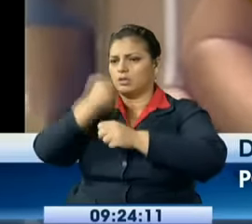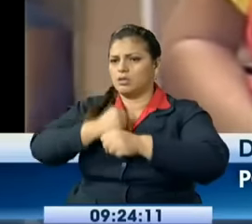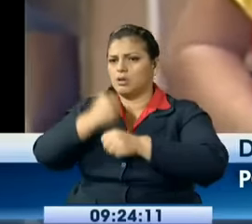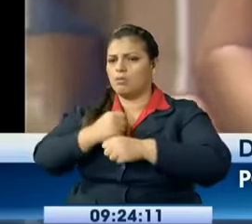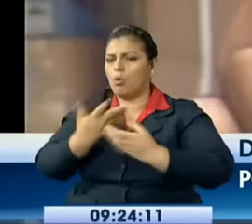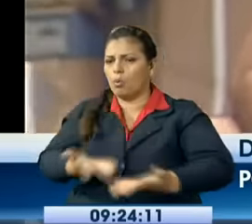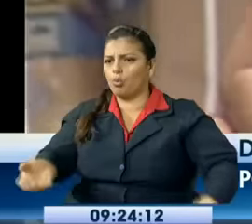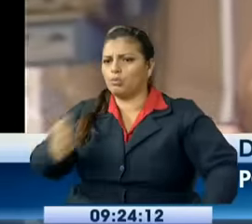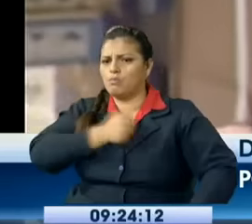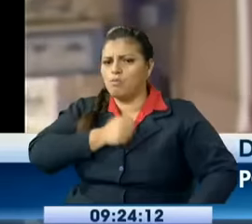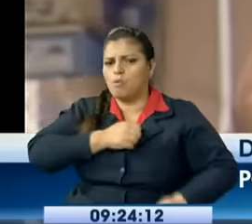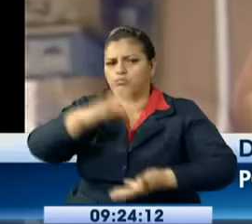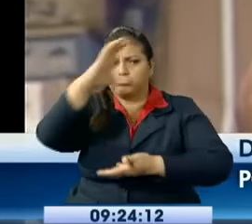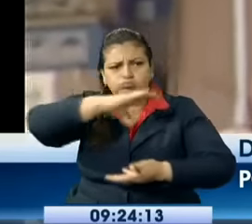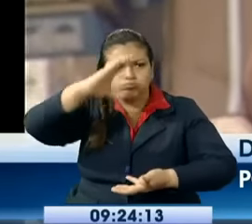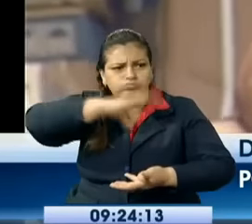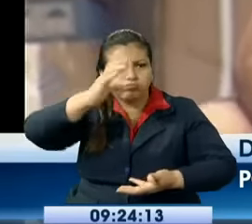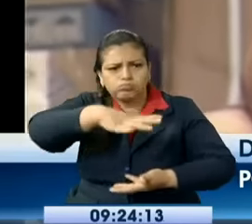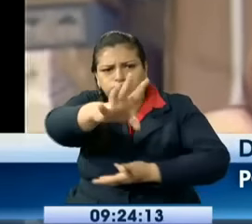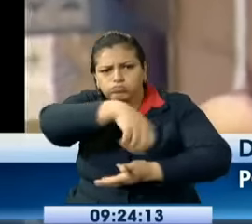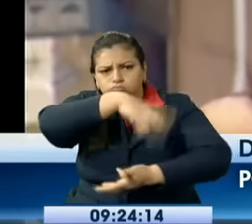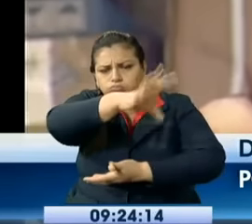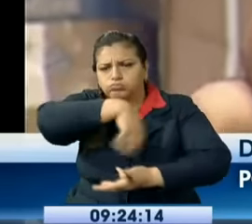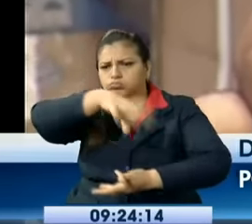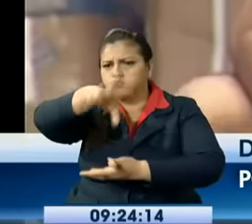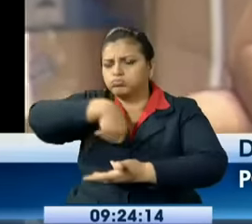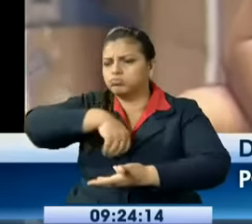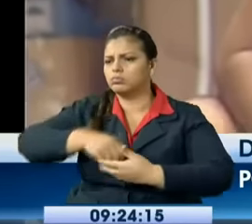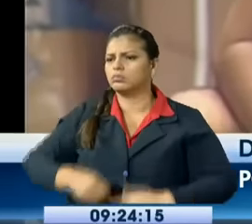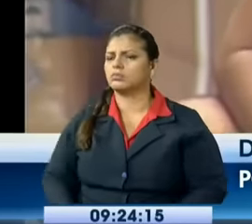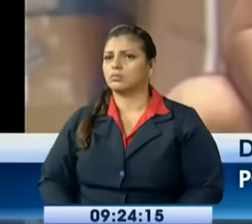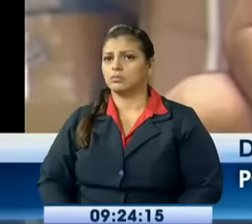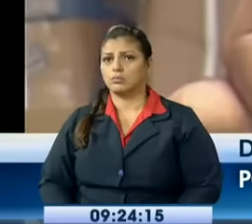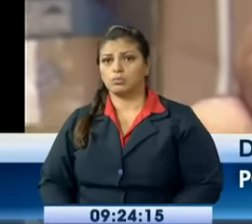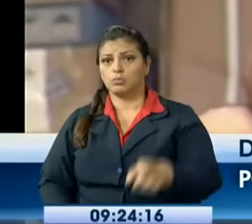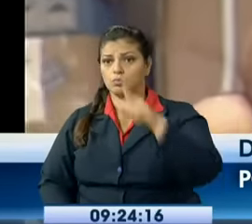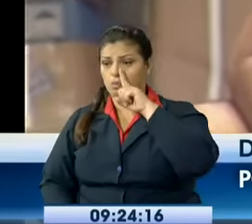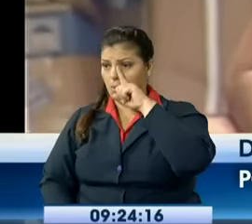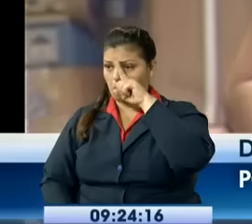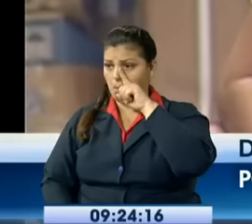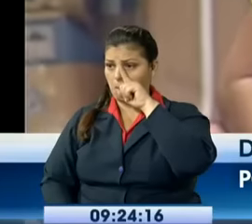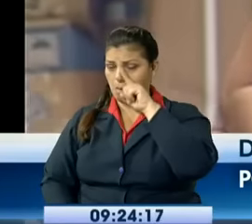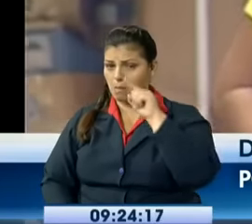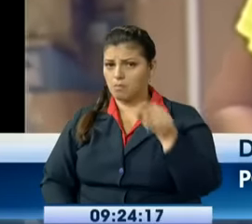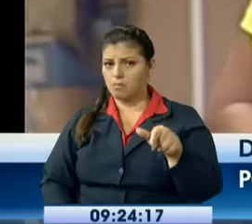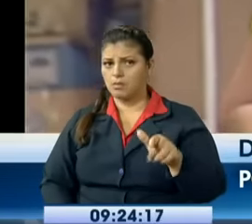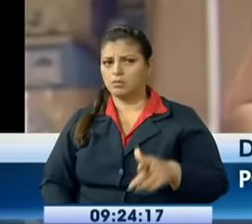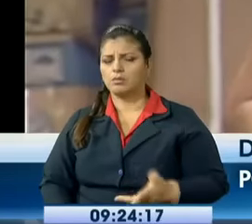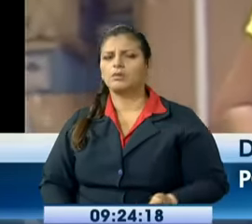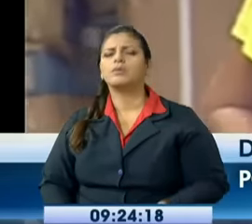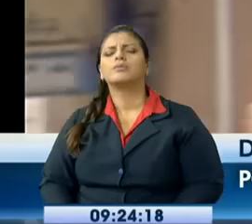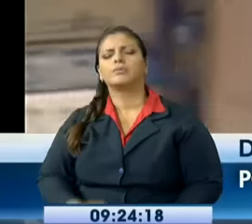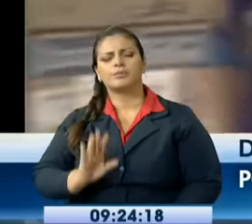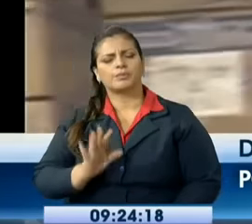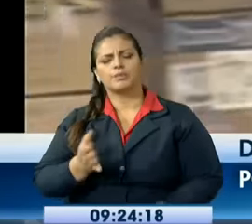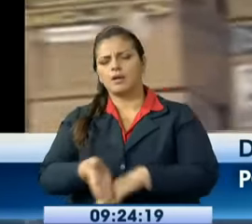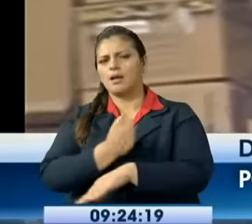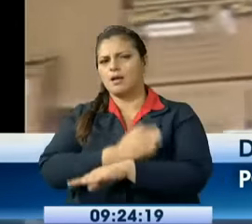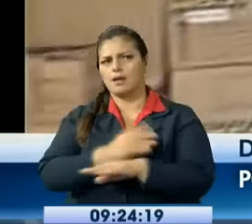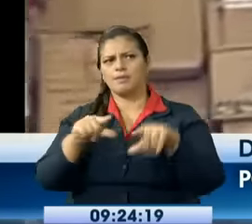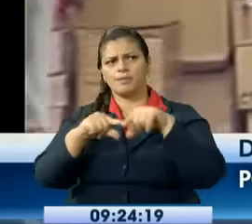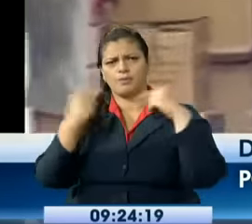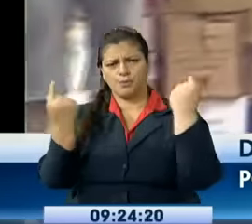mediodía para terminar las 4 bodegas que tenemos. ¿Los contrataron o eran parte ya del personal que trabajaba? Somos parte del personal de toda papelería aquí en